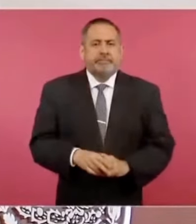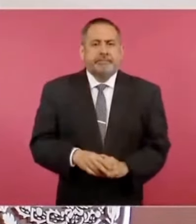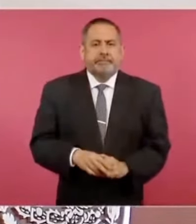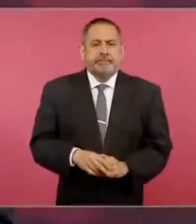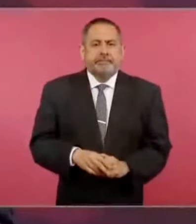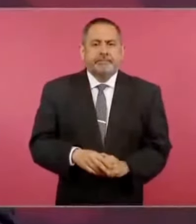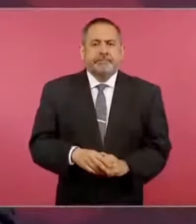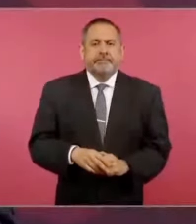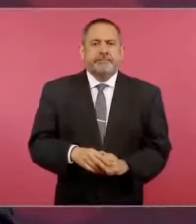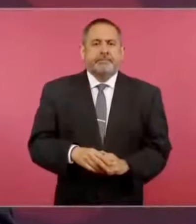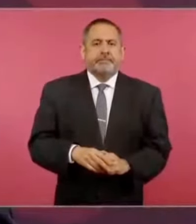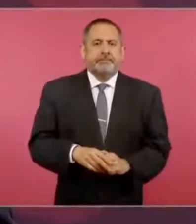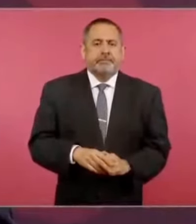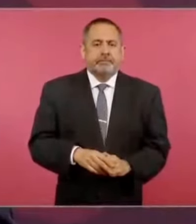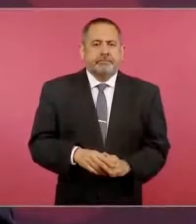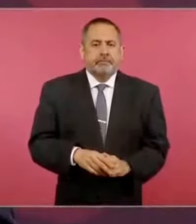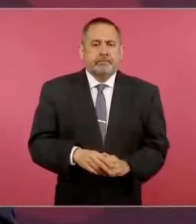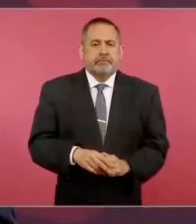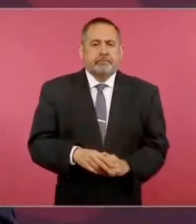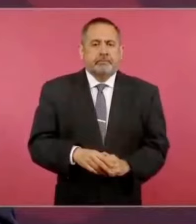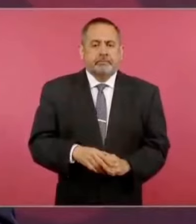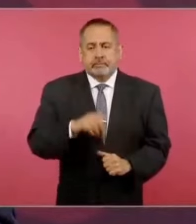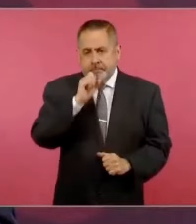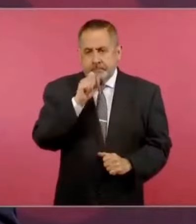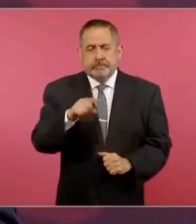Pero hay